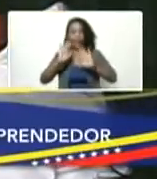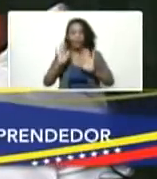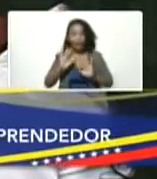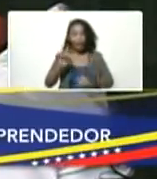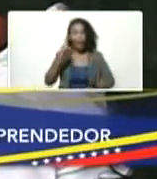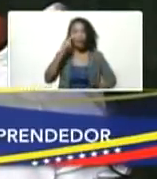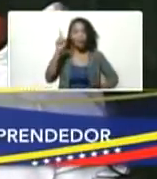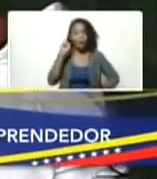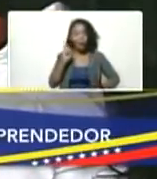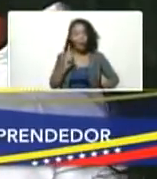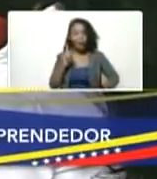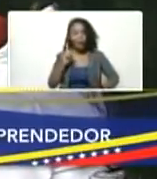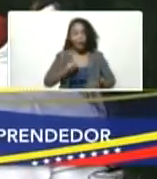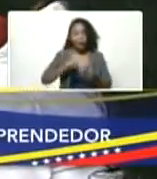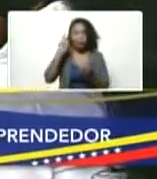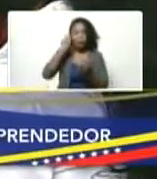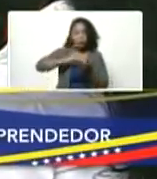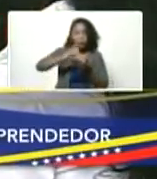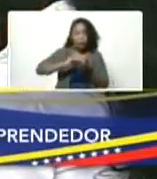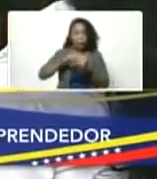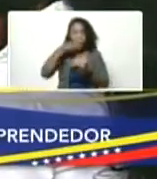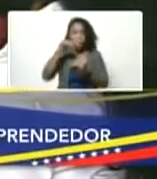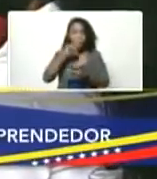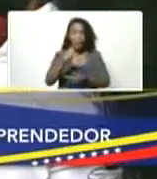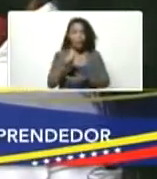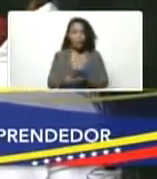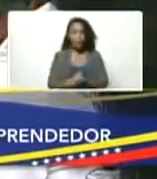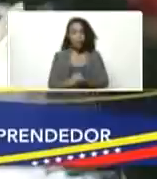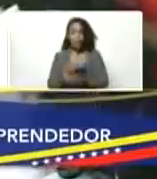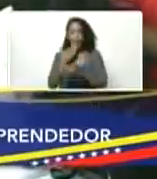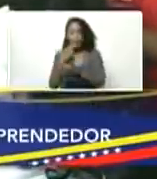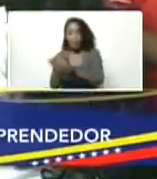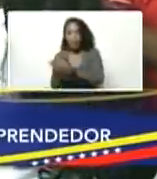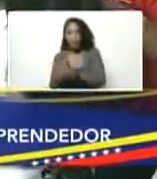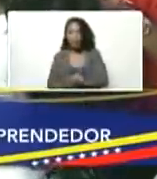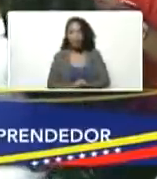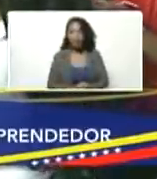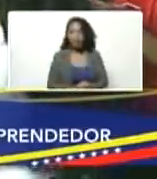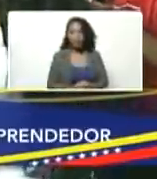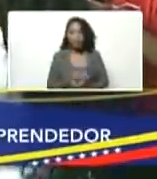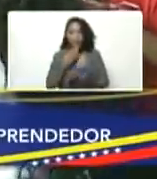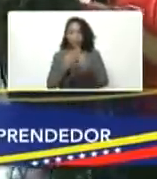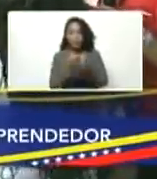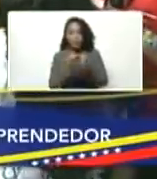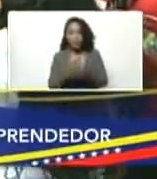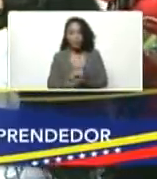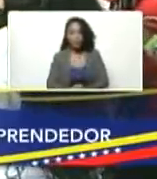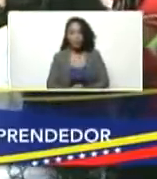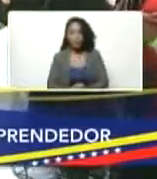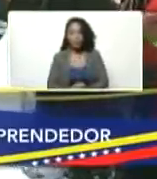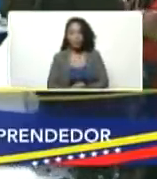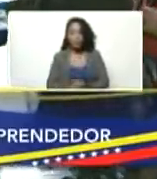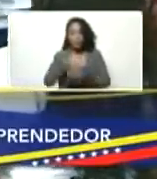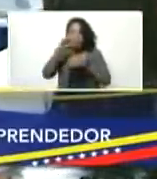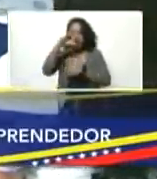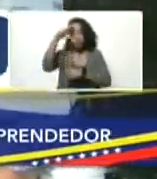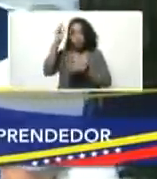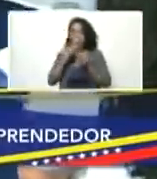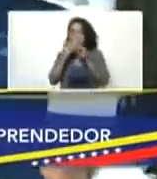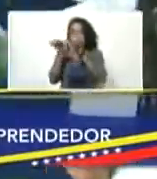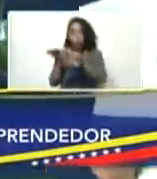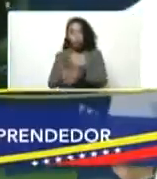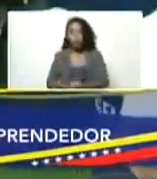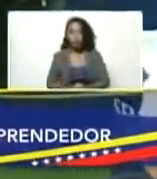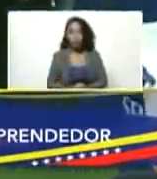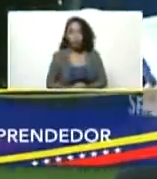te ibas a notar mal. No, jamás. María, gracias. Gracias, Gladys. Que Dios me las bendiga. Ricardo.